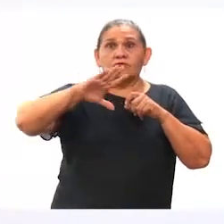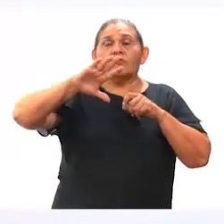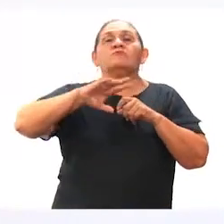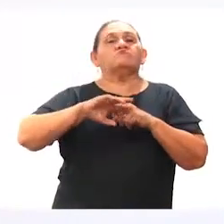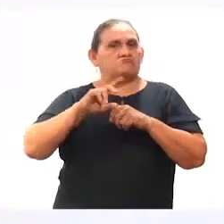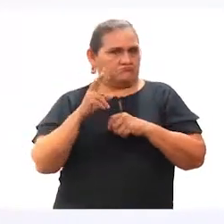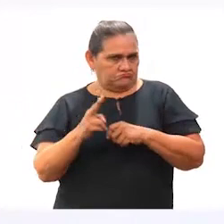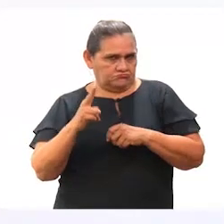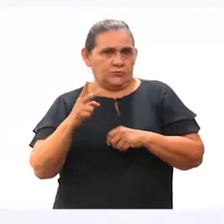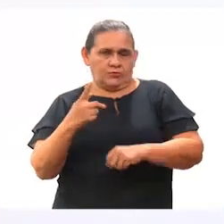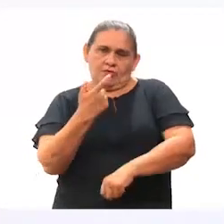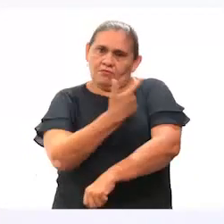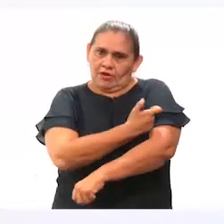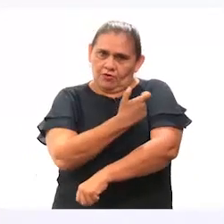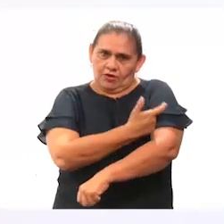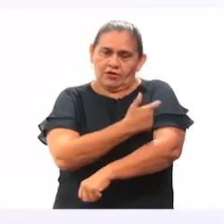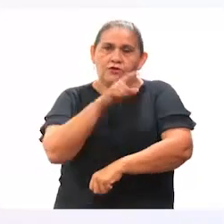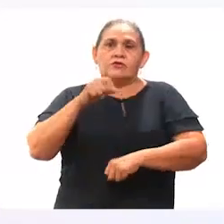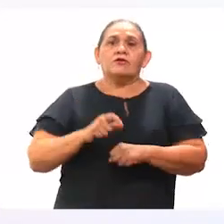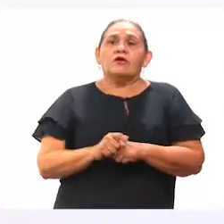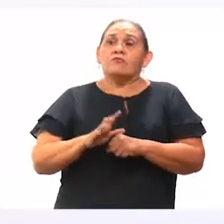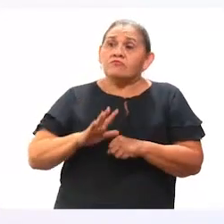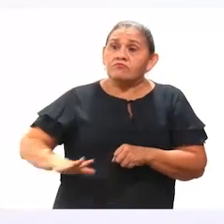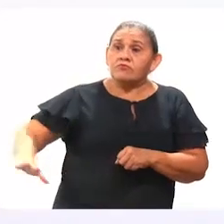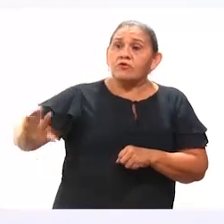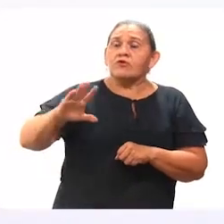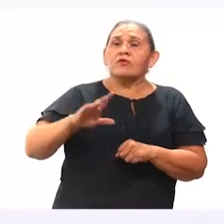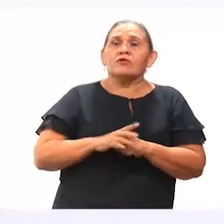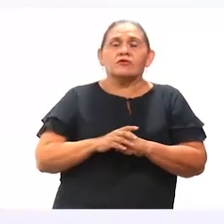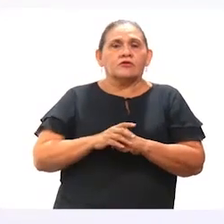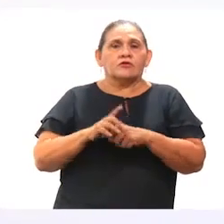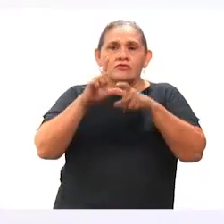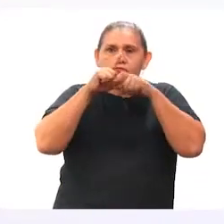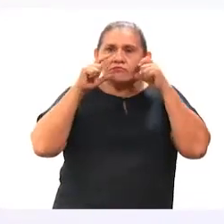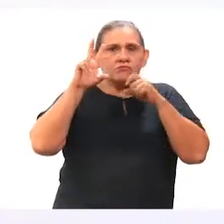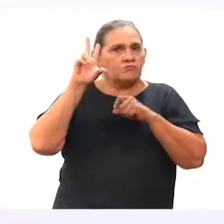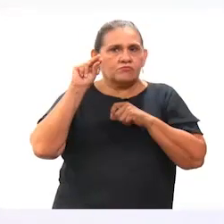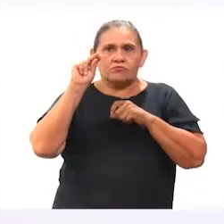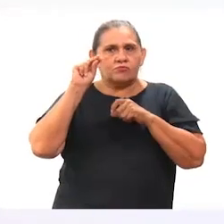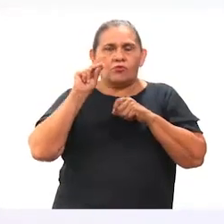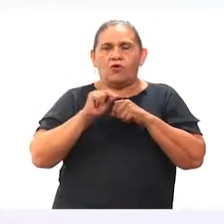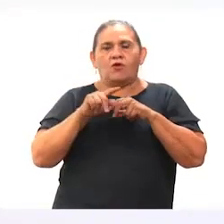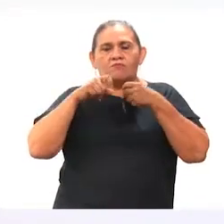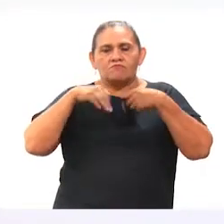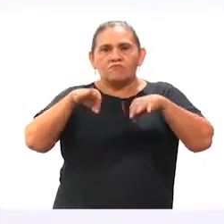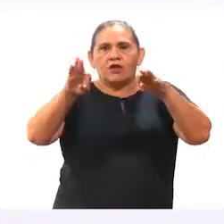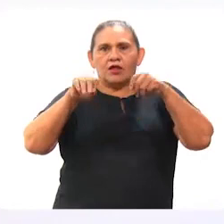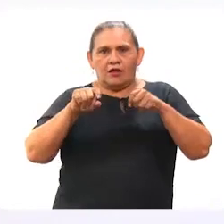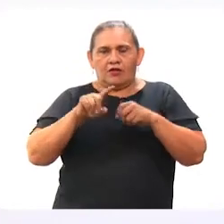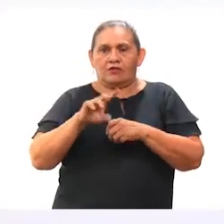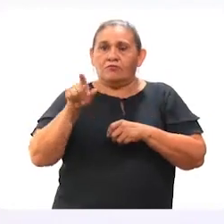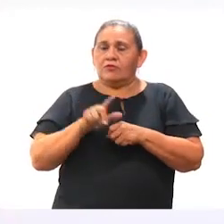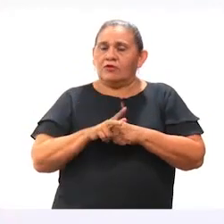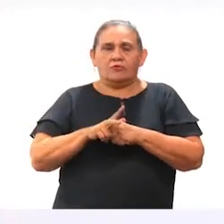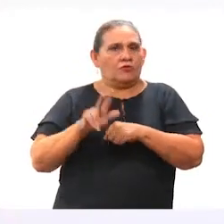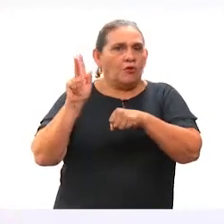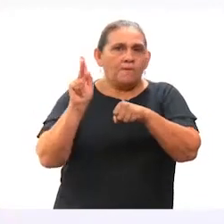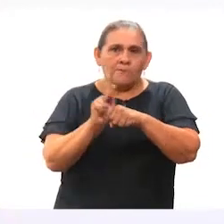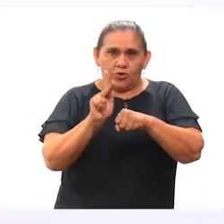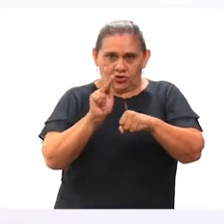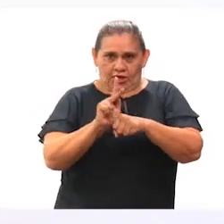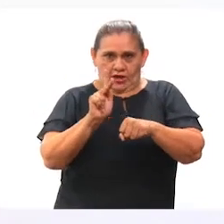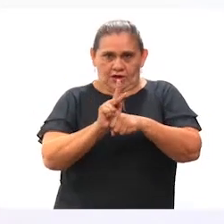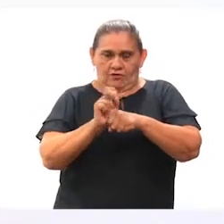la vacunada, y se recomienda a la población evitar el uso de cubrebocas de tela o pañoletas, ya que está descrito que no brinda